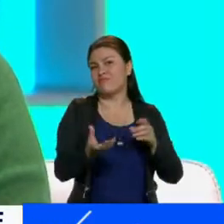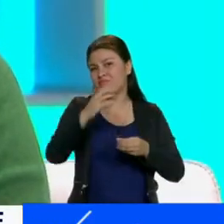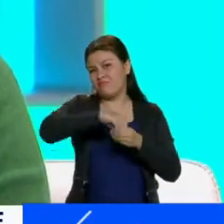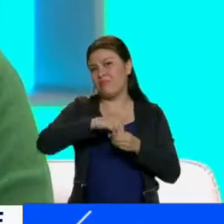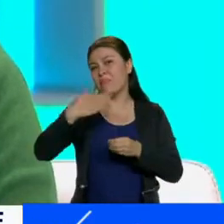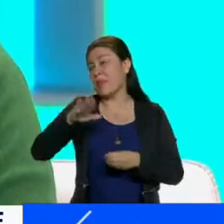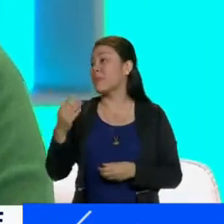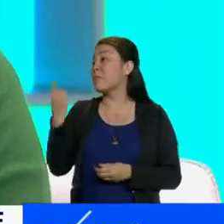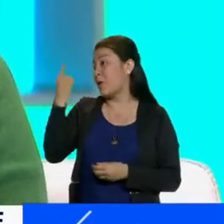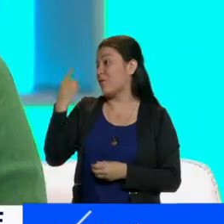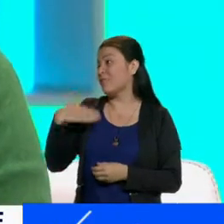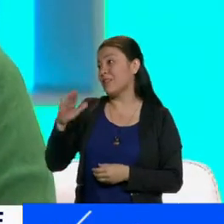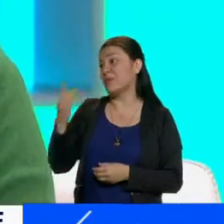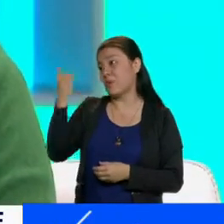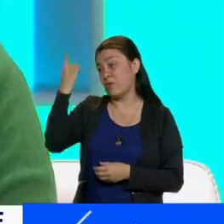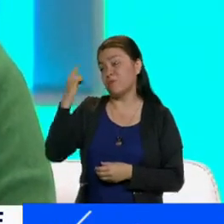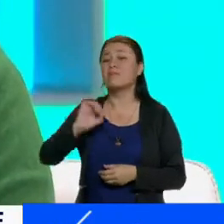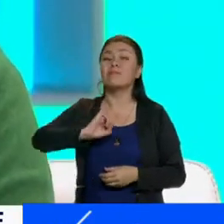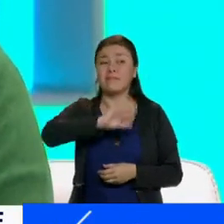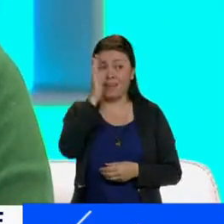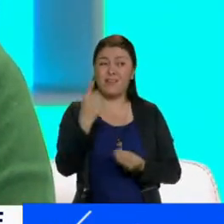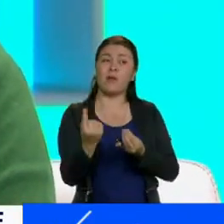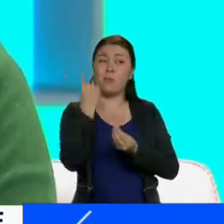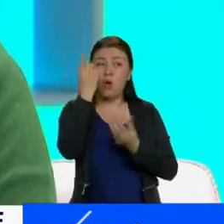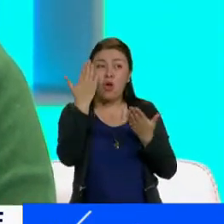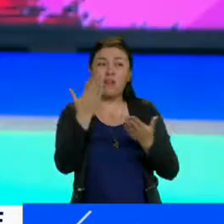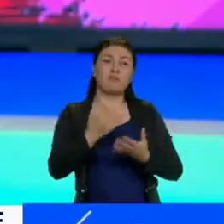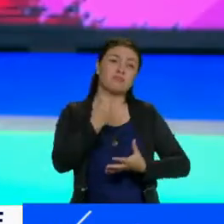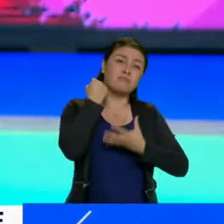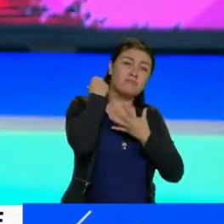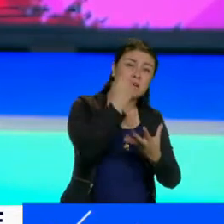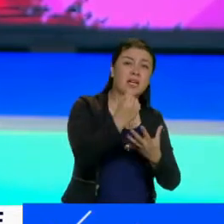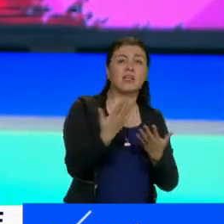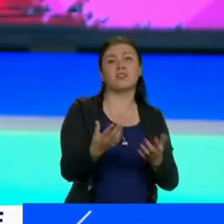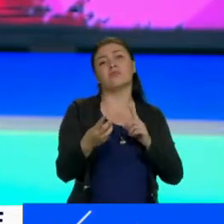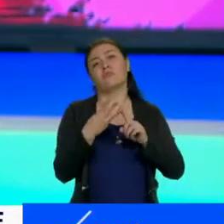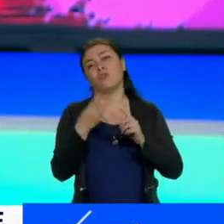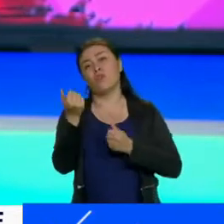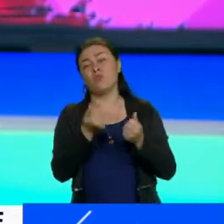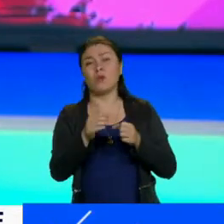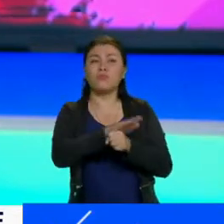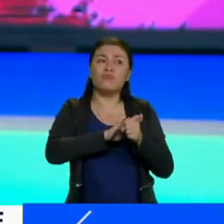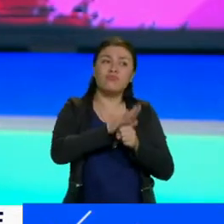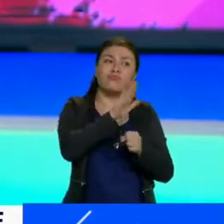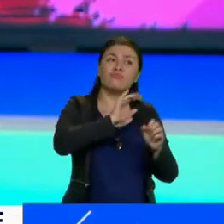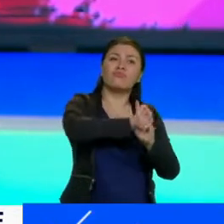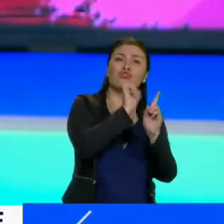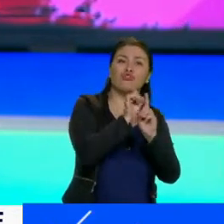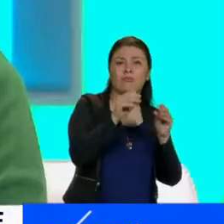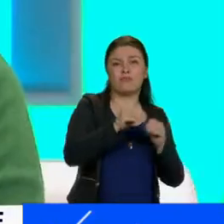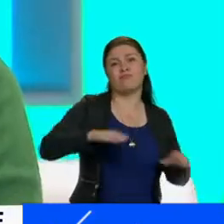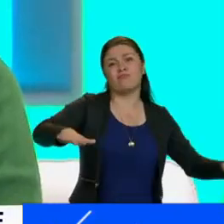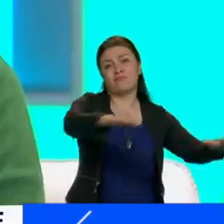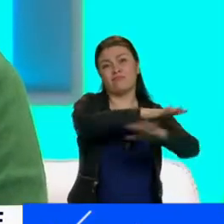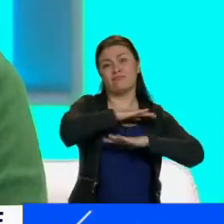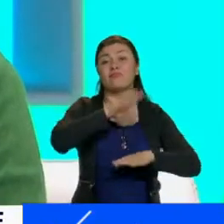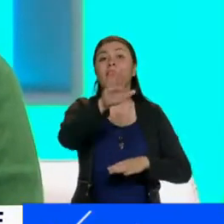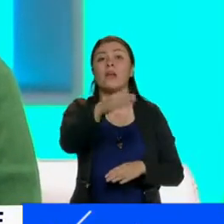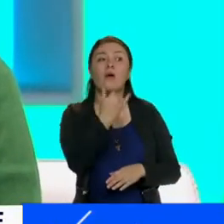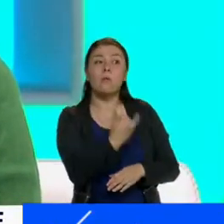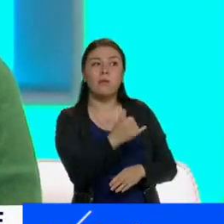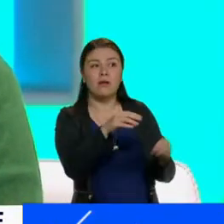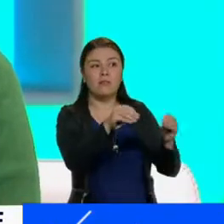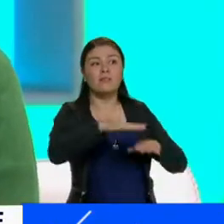Políticos, sobre todo. Políticos, de presupuestos, de las condiciones sociales de un territorio. En estos territorios de la